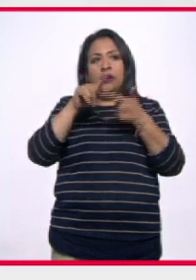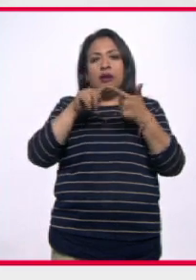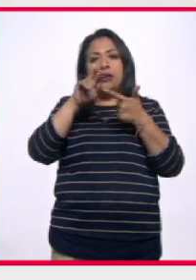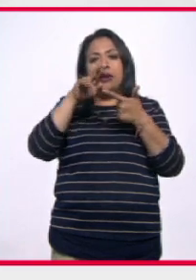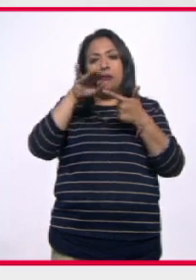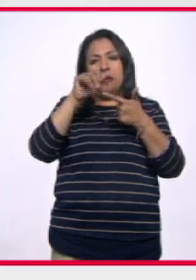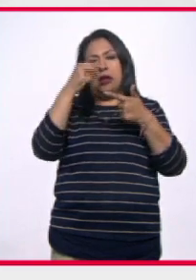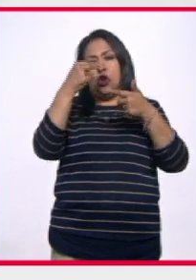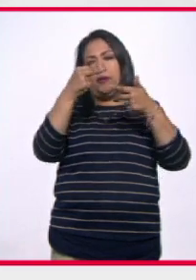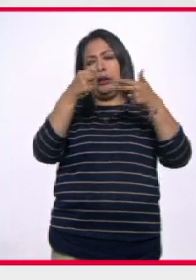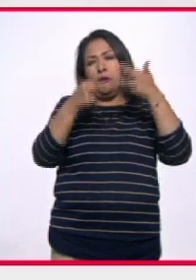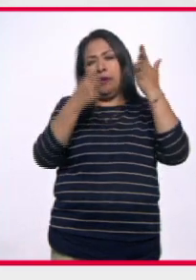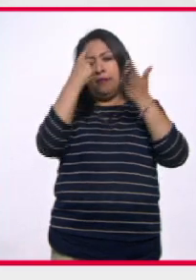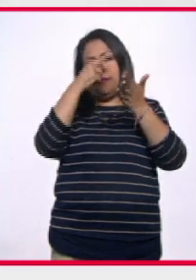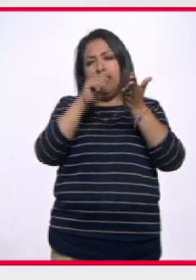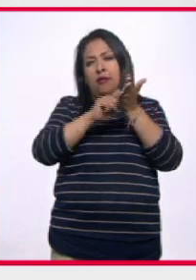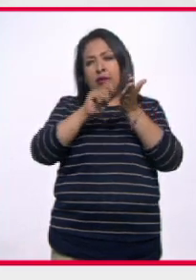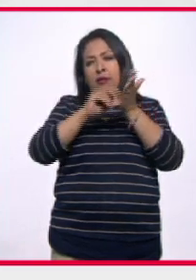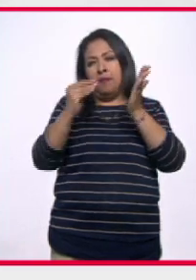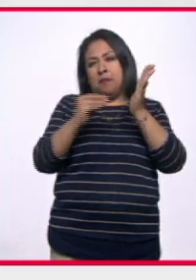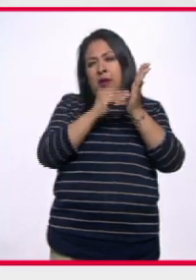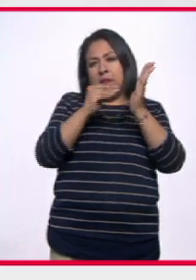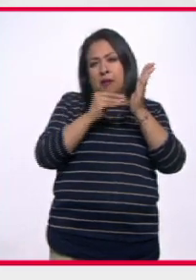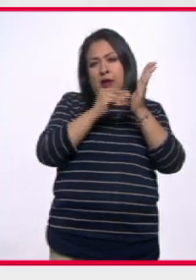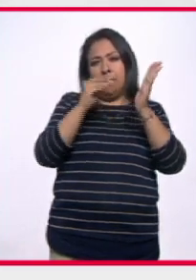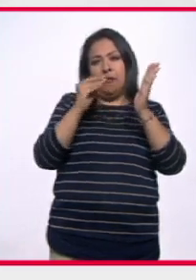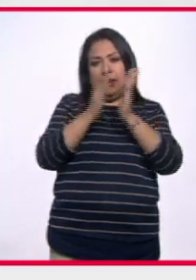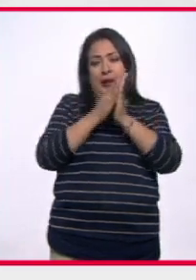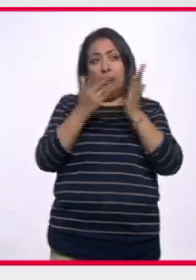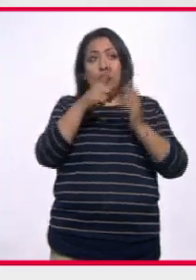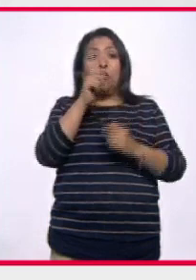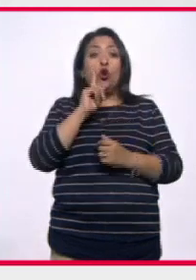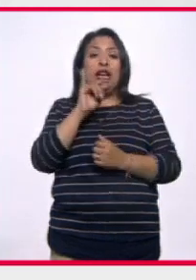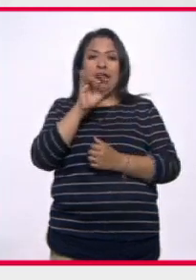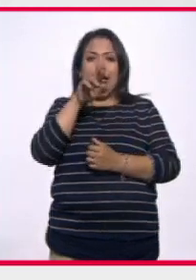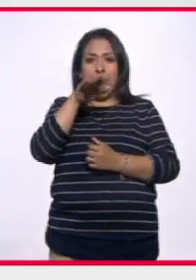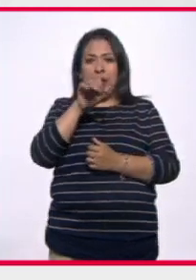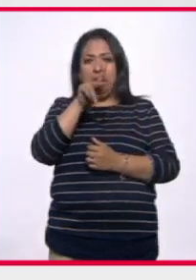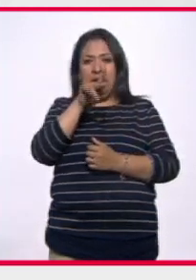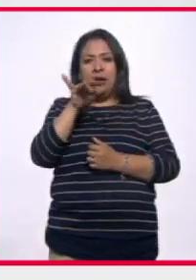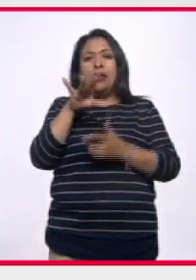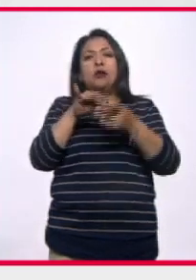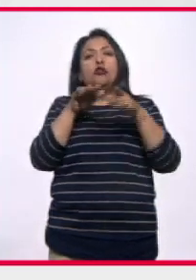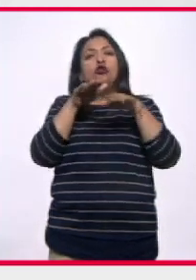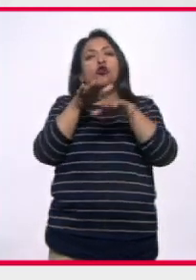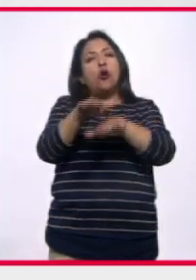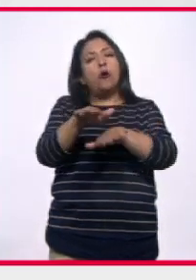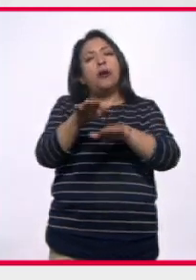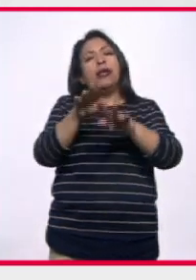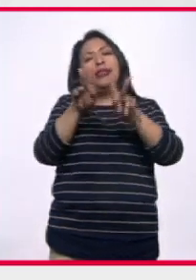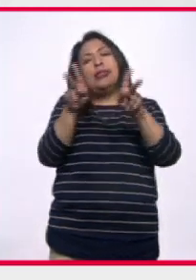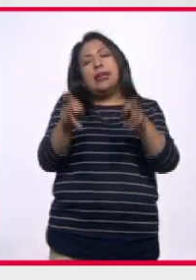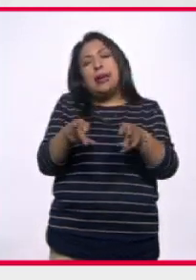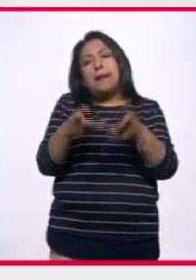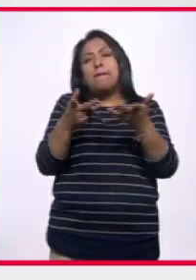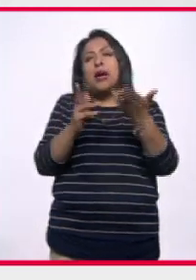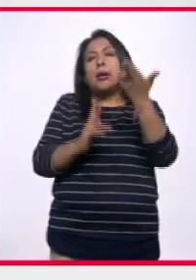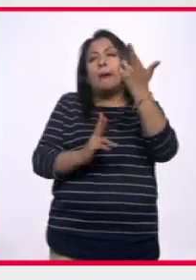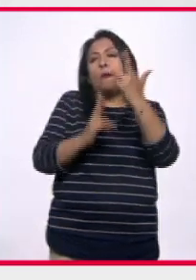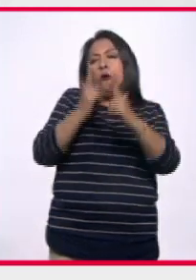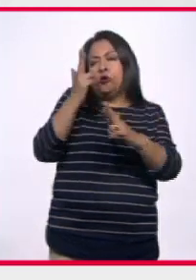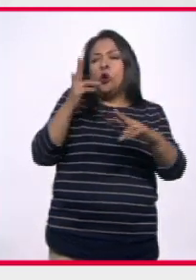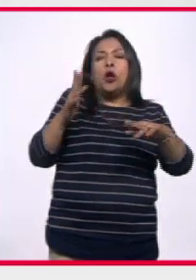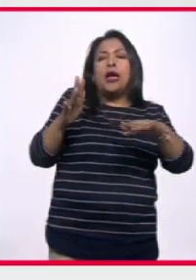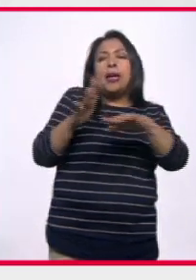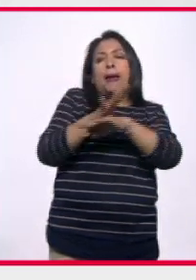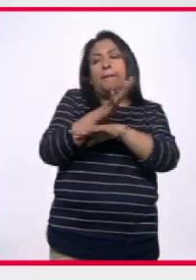irma pineda irma pineda por ejemplo también habla de poemas revolucionarias